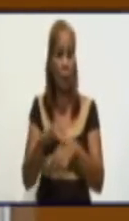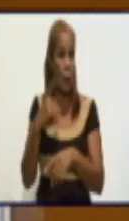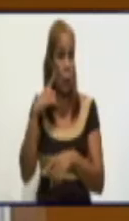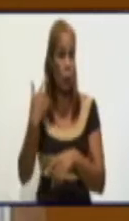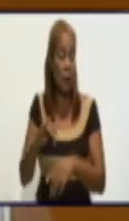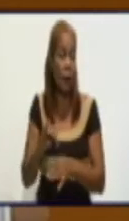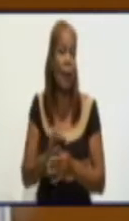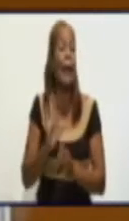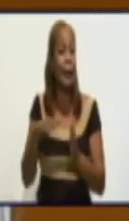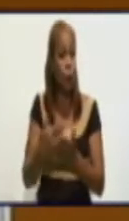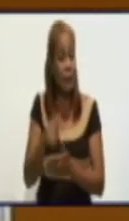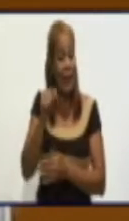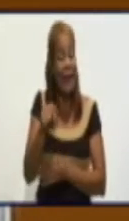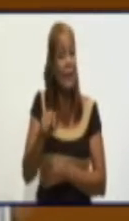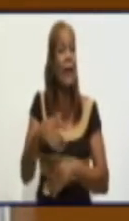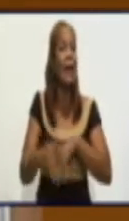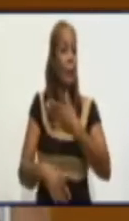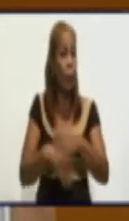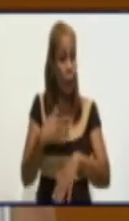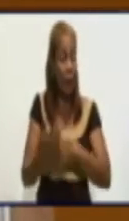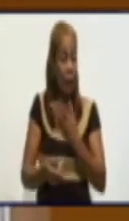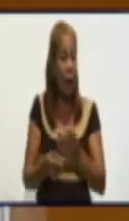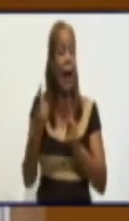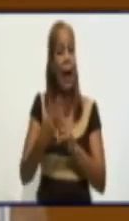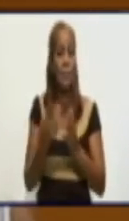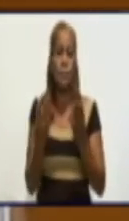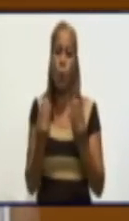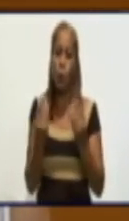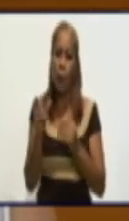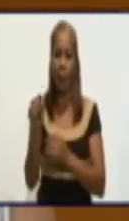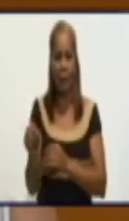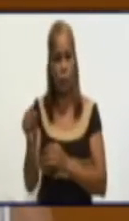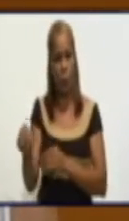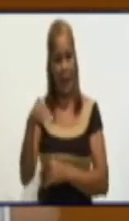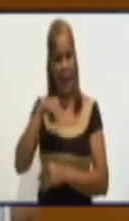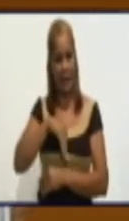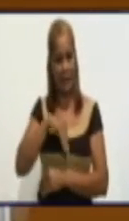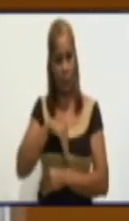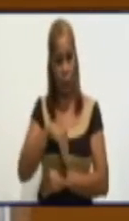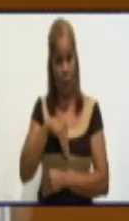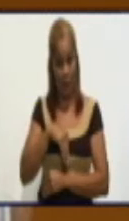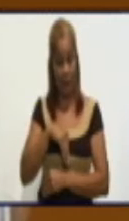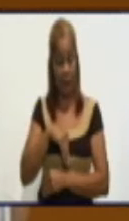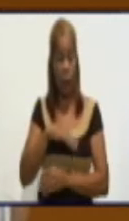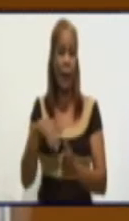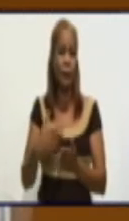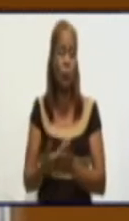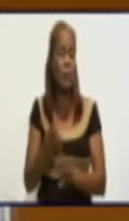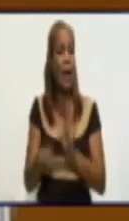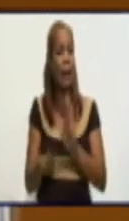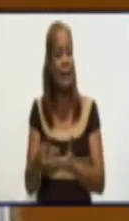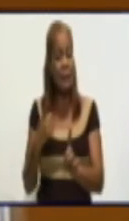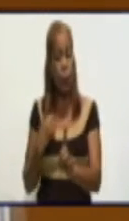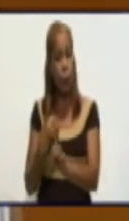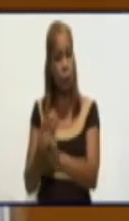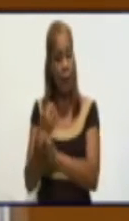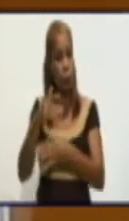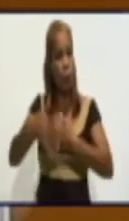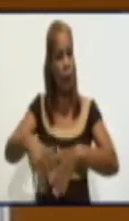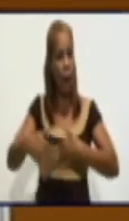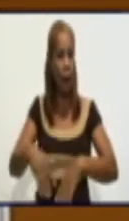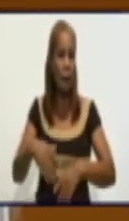ese es el problema hay muchas personas asintomáticas yo no lo padezco pero yo lo transmito precisamente